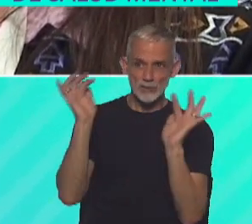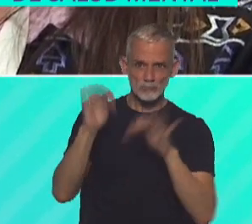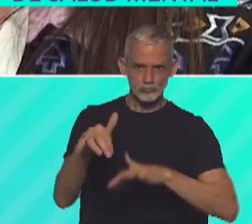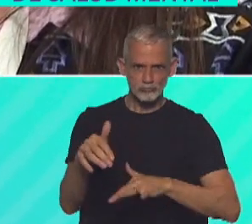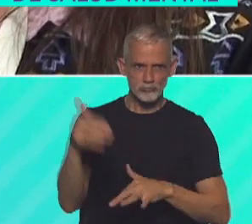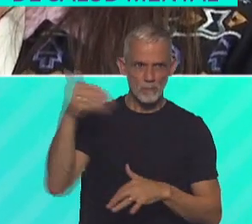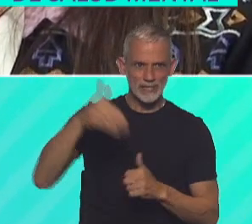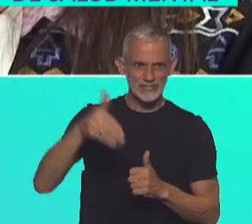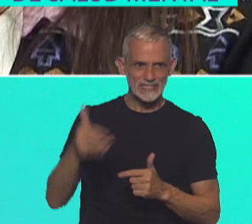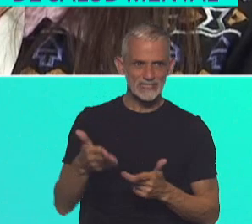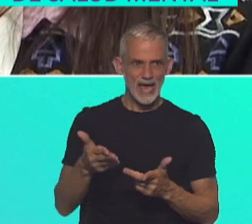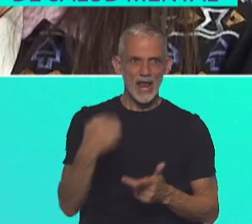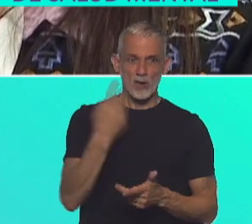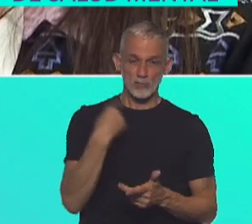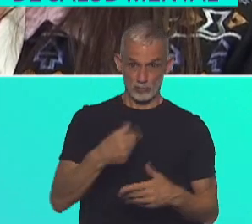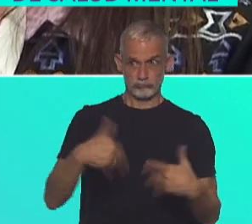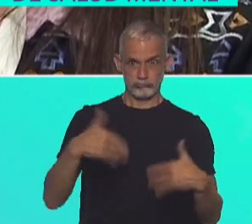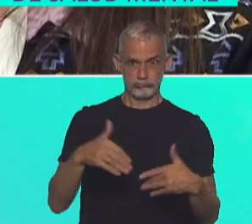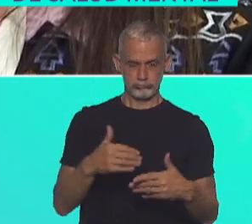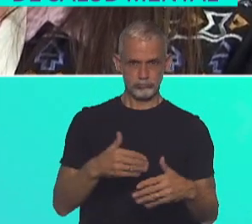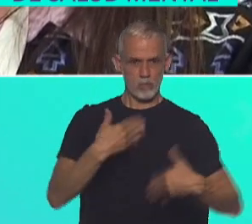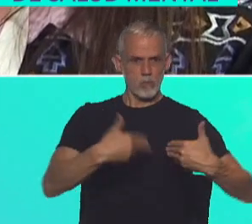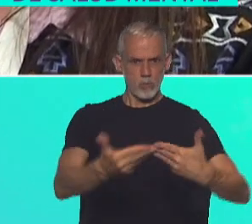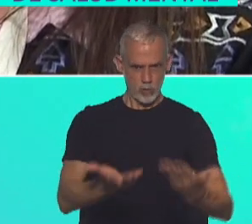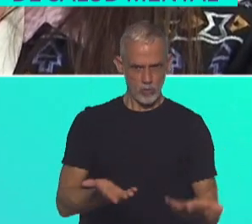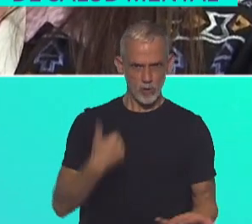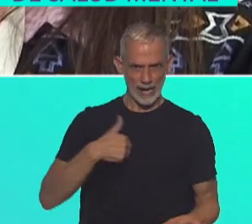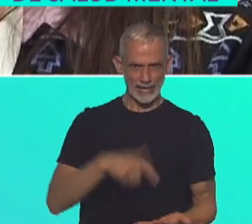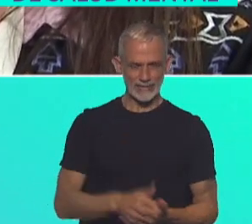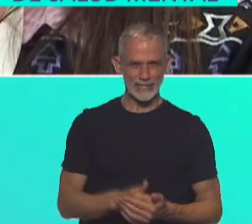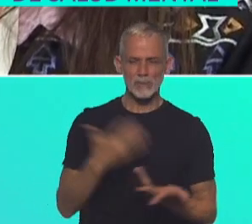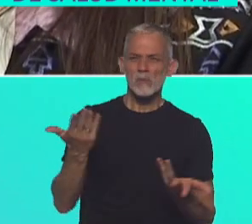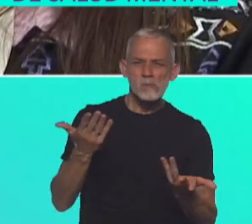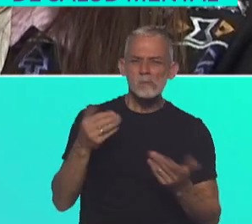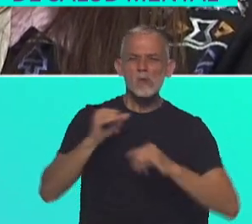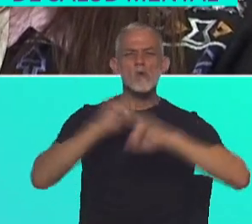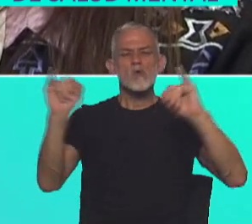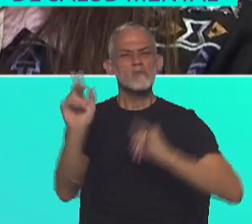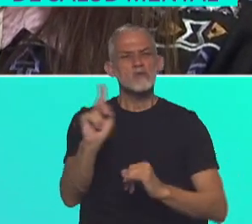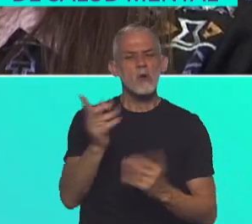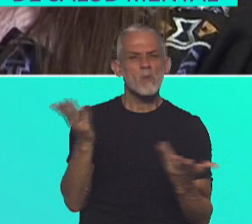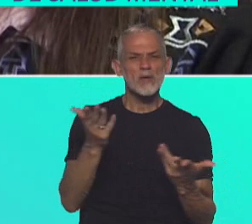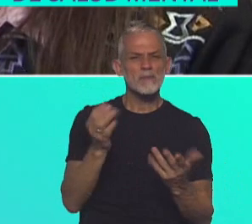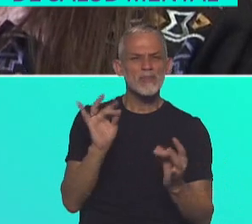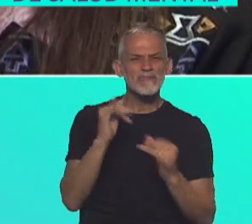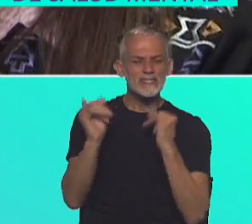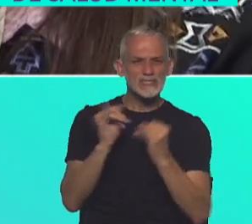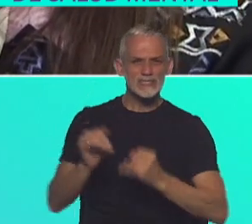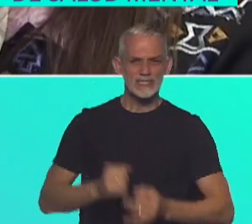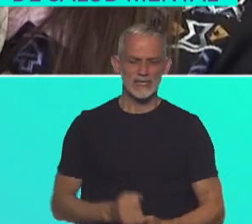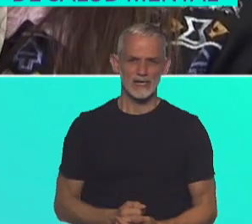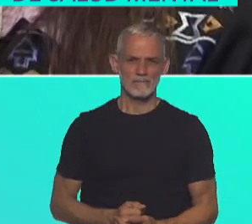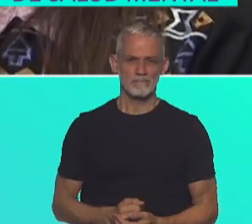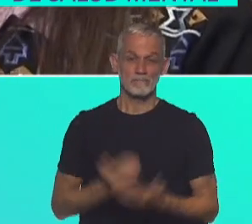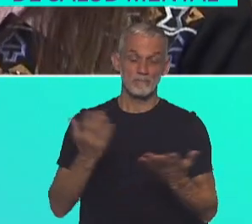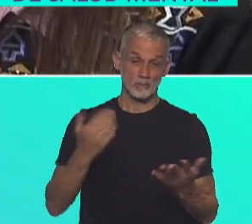manera presencial, somos realmente la vanguardia. ¿Por qué esto no se sabe tanto? ¿Por qué nos cuesta tanto explicarlo? Bueno, creo